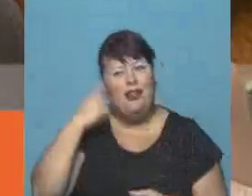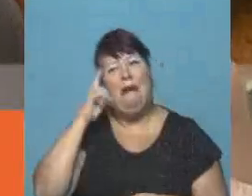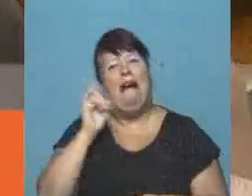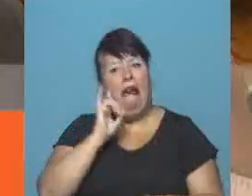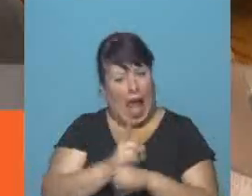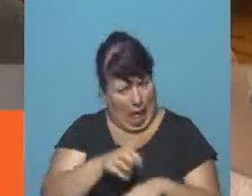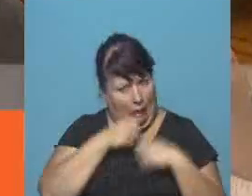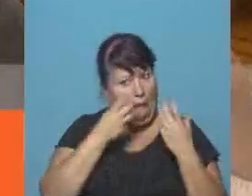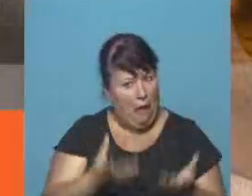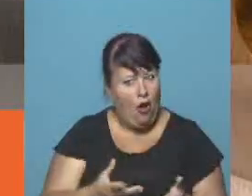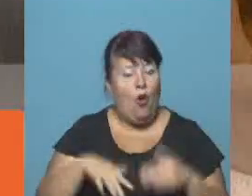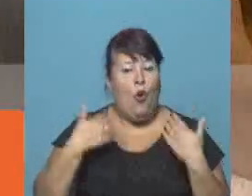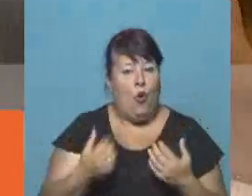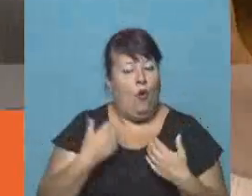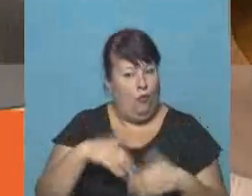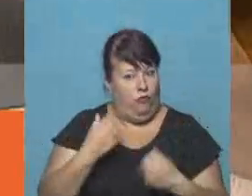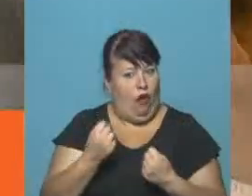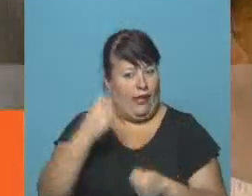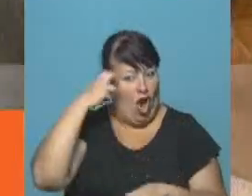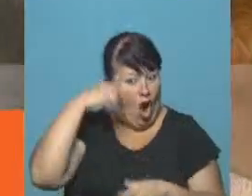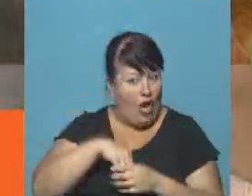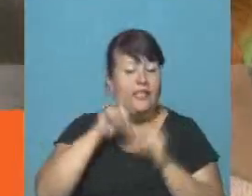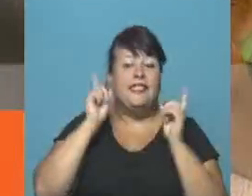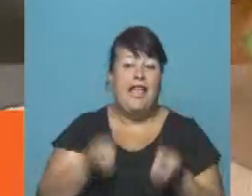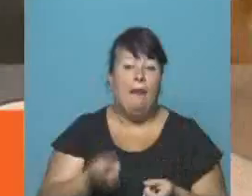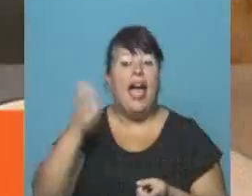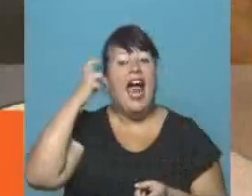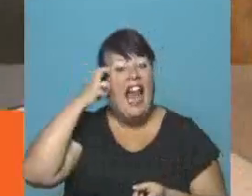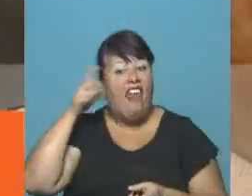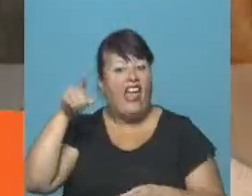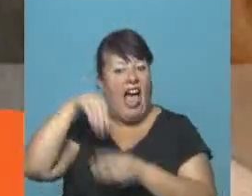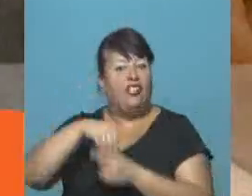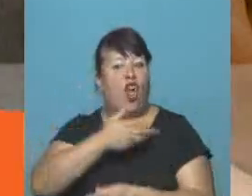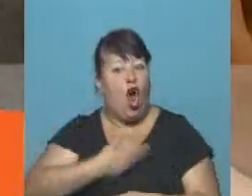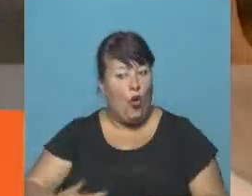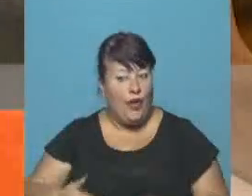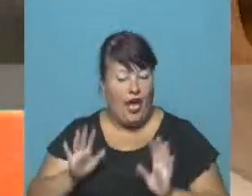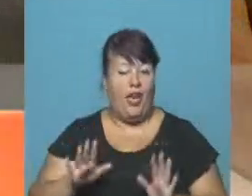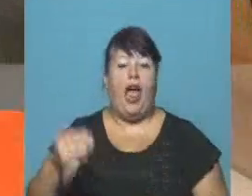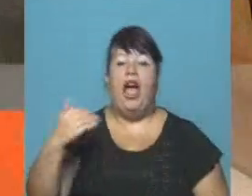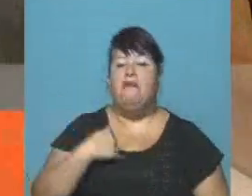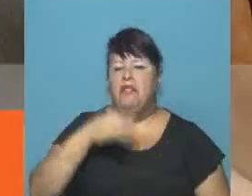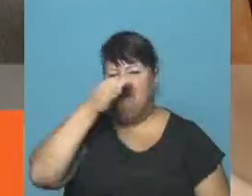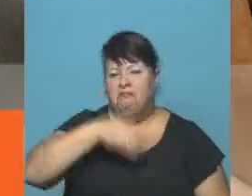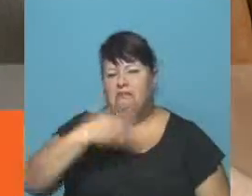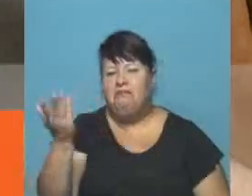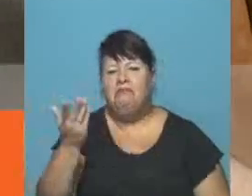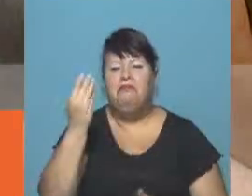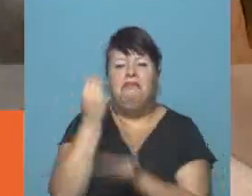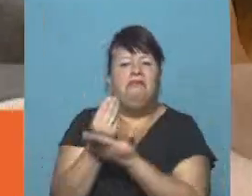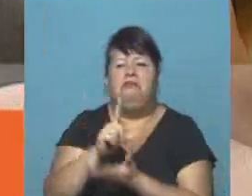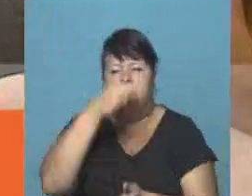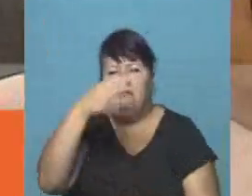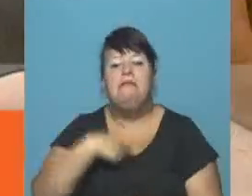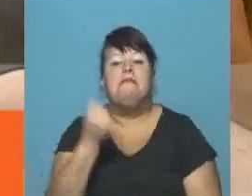hasta ahora. Es muy fuerte parlamentariamente y también hay radicales que integran el gobierno. A mí no me interesan tanto los cargos, lo que